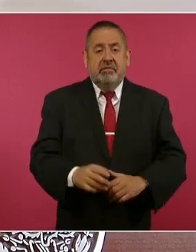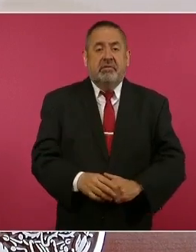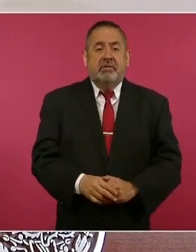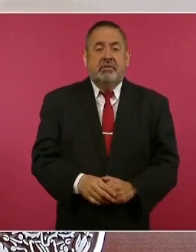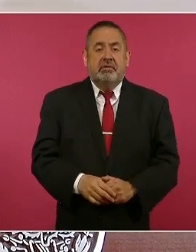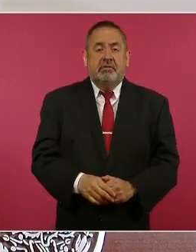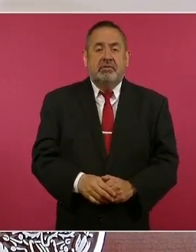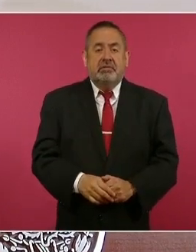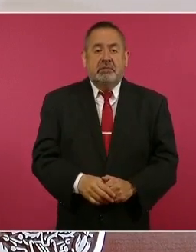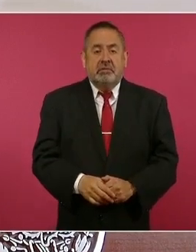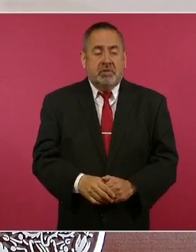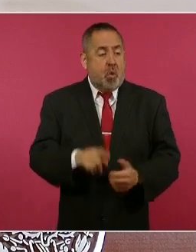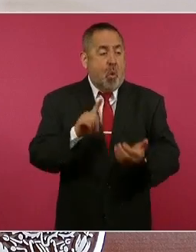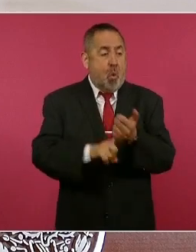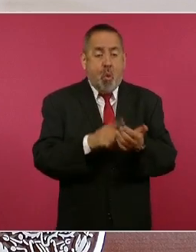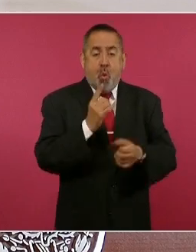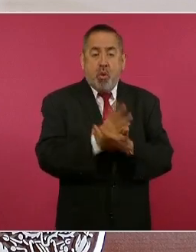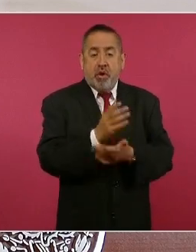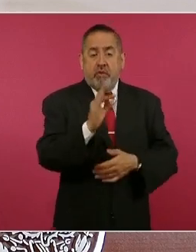Y no solo es Calderón,